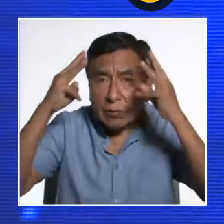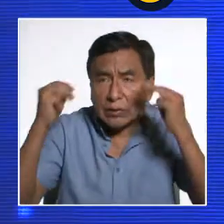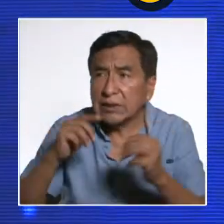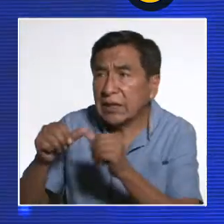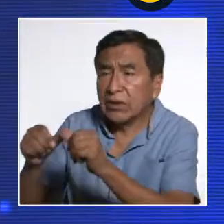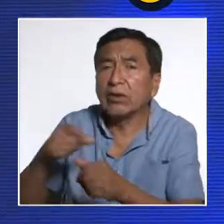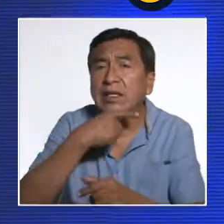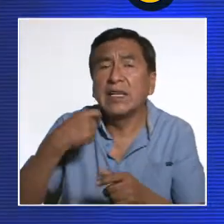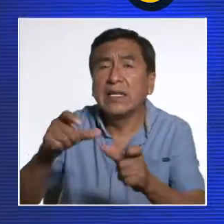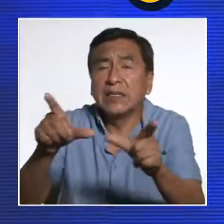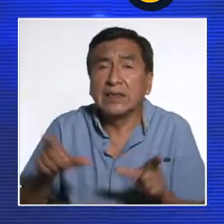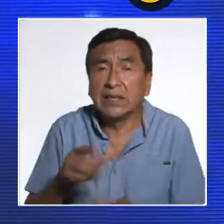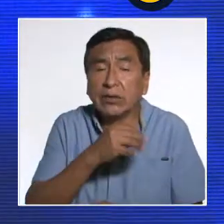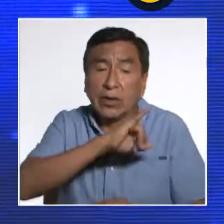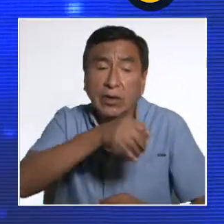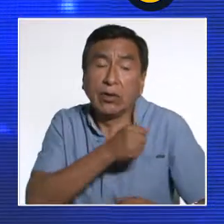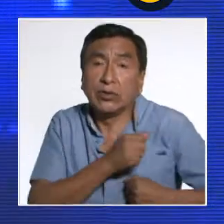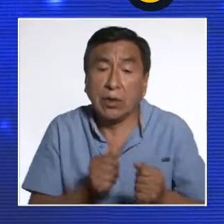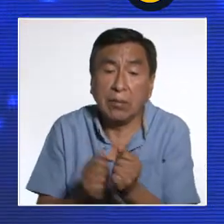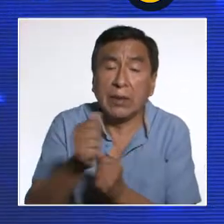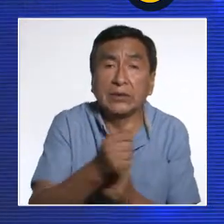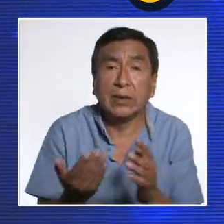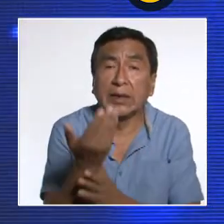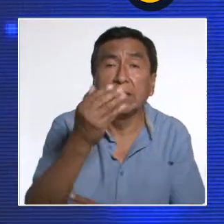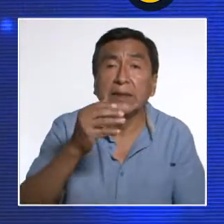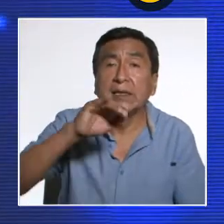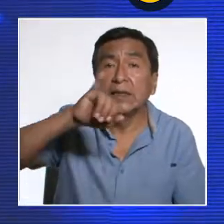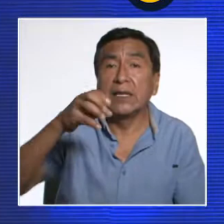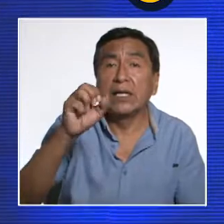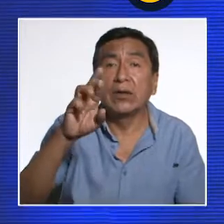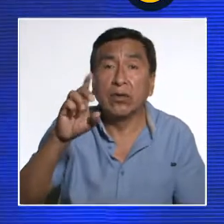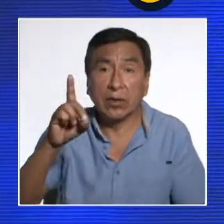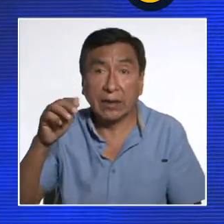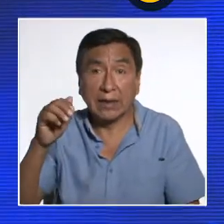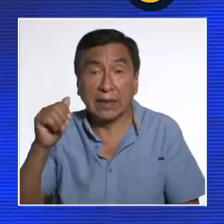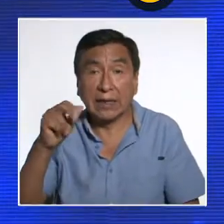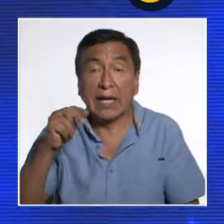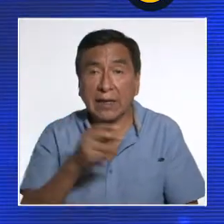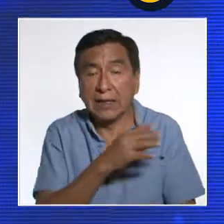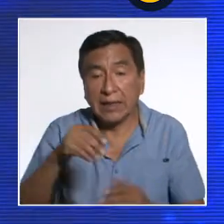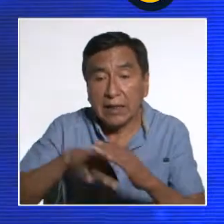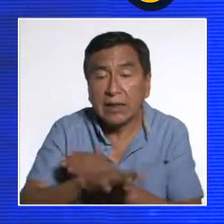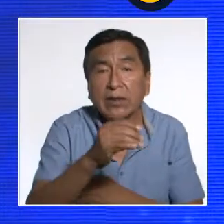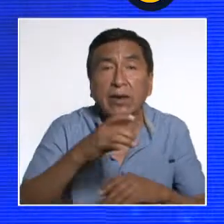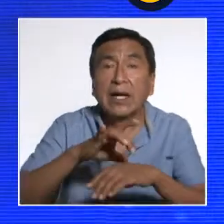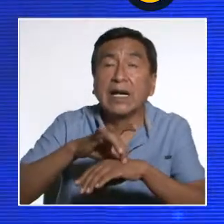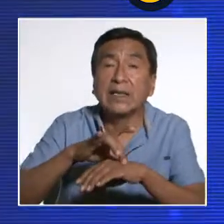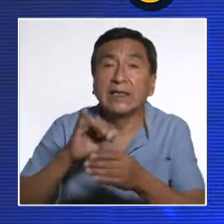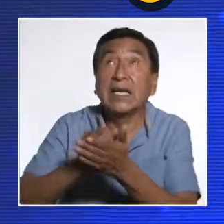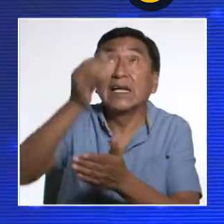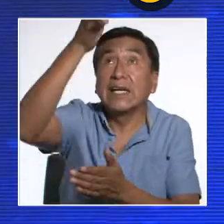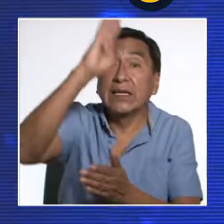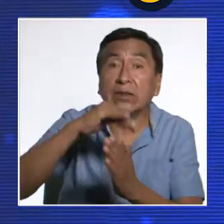pasó con el pueblo por el Jordán. Y cuando él pasó por el pueblo en el Jordán, él entró a la tierra que Dios